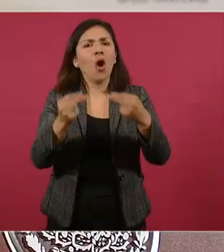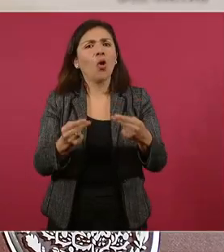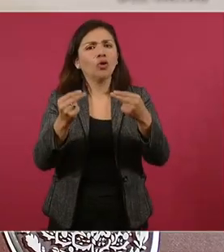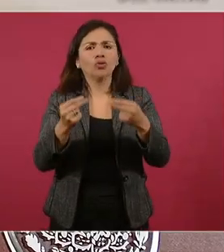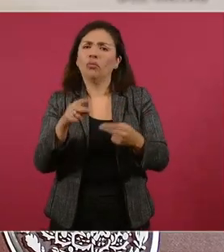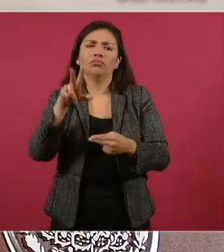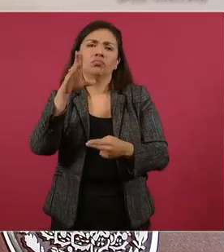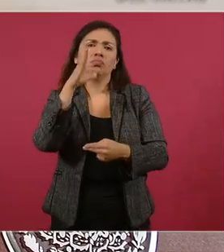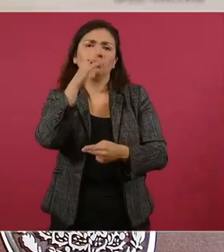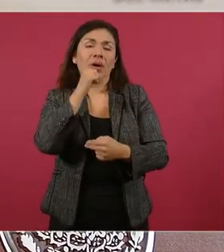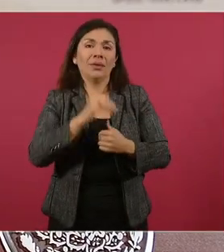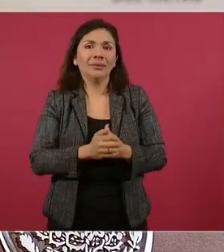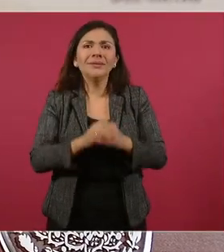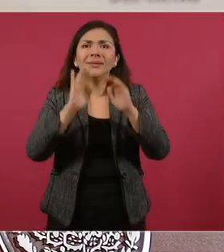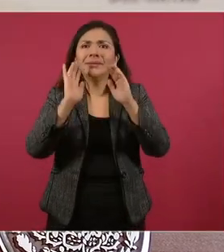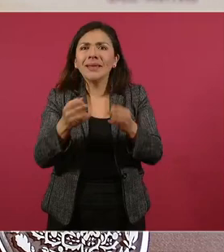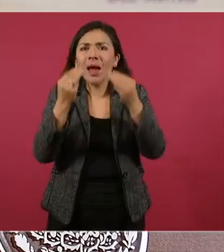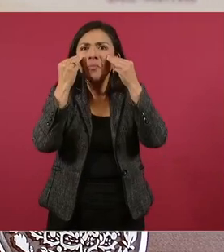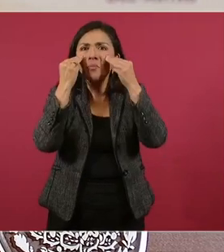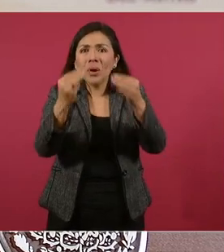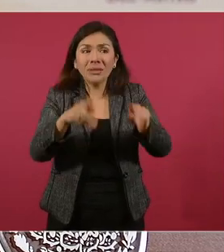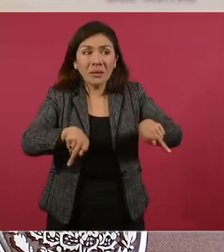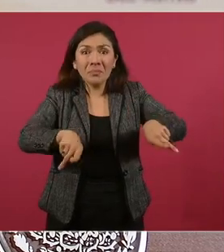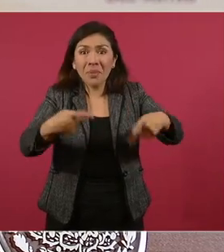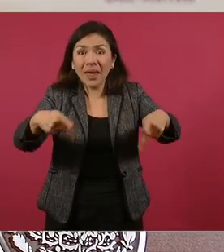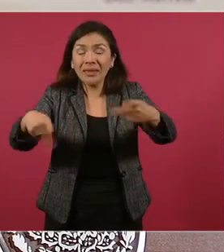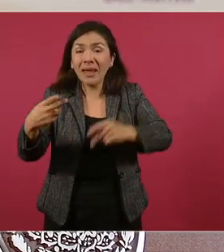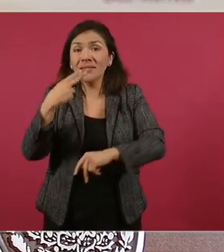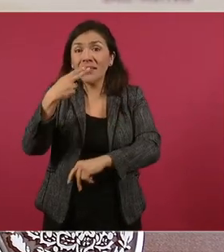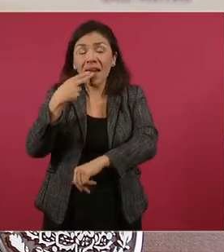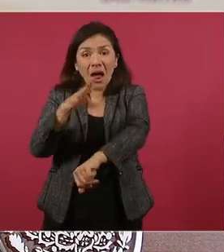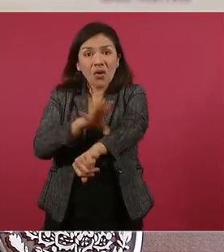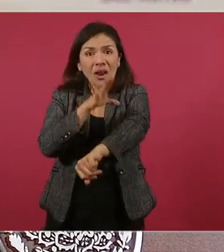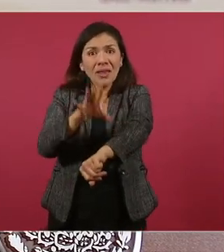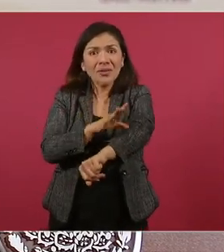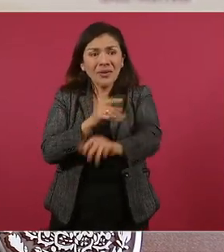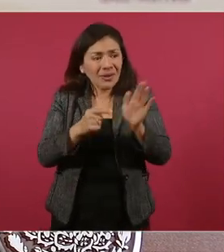cuando está demostrado que los vapeadores